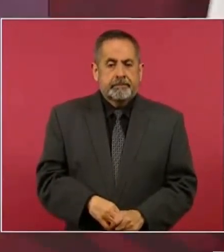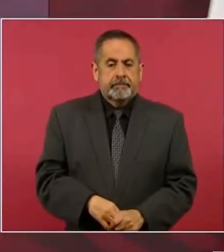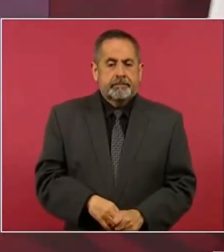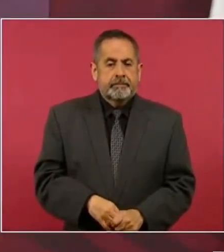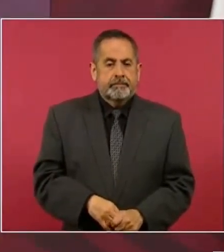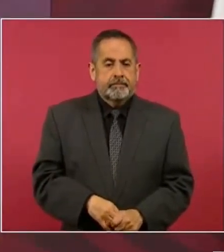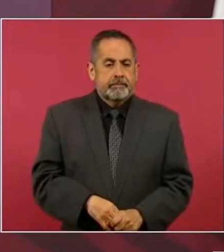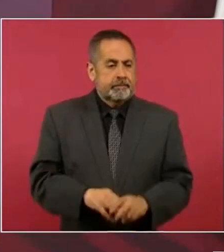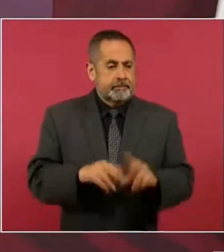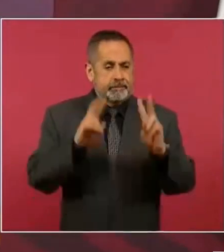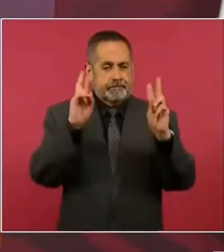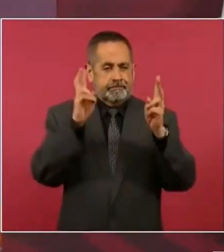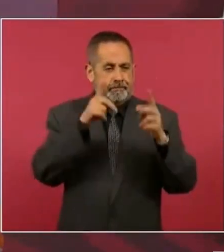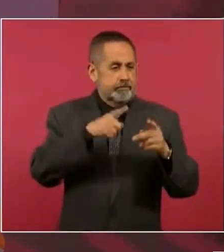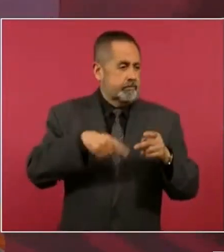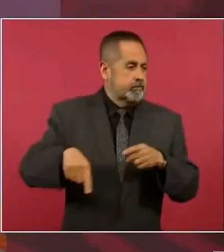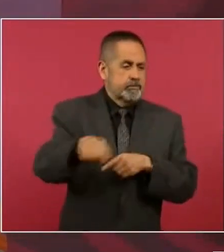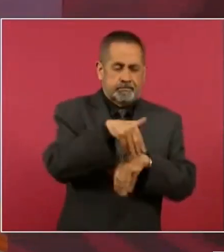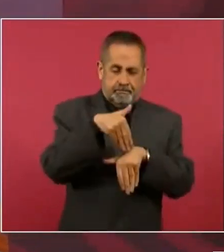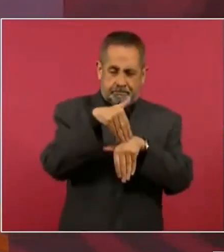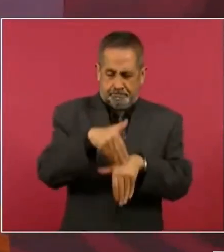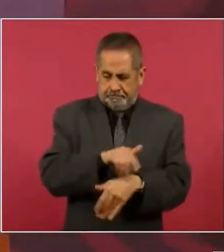llamado Estado de Derecho,